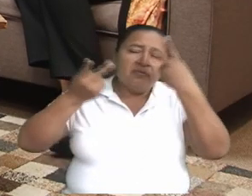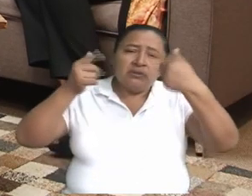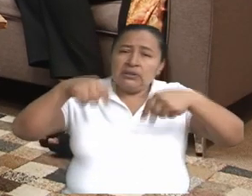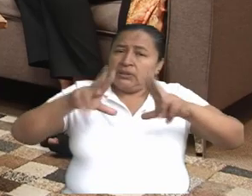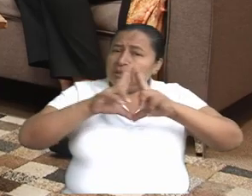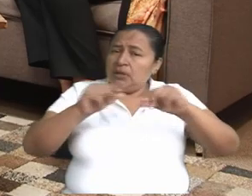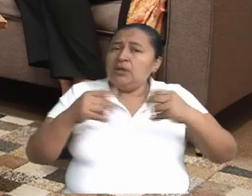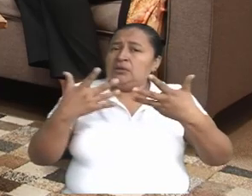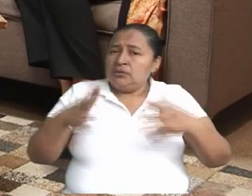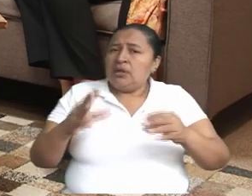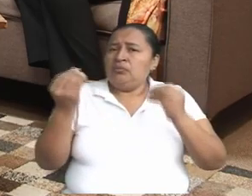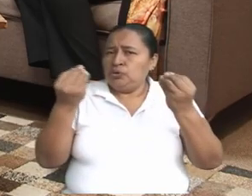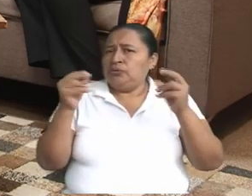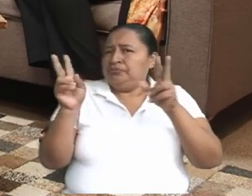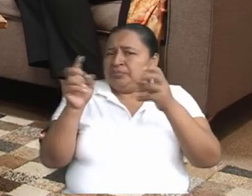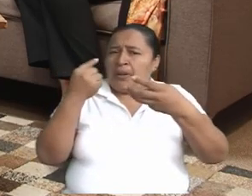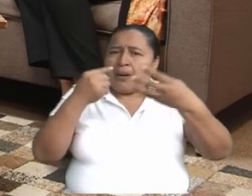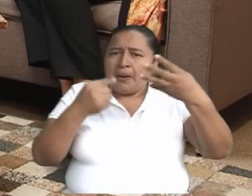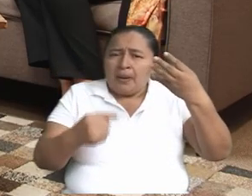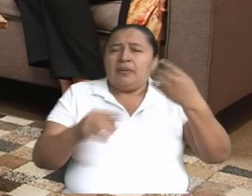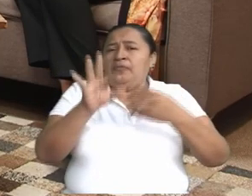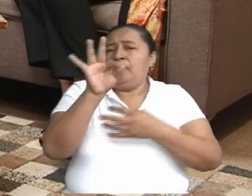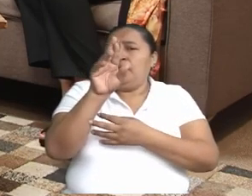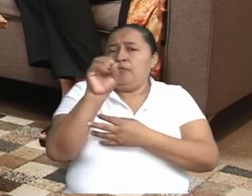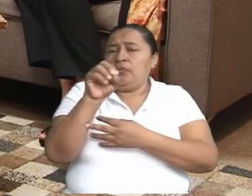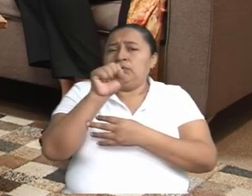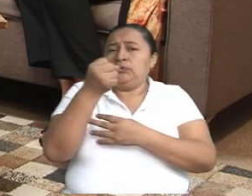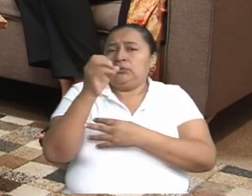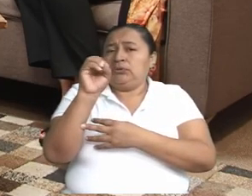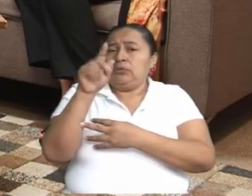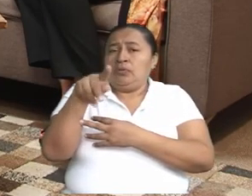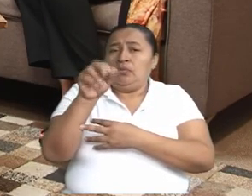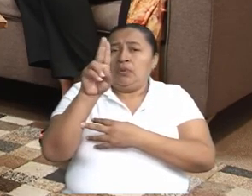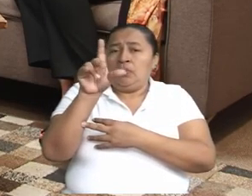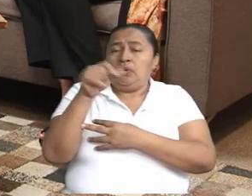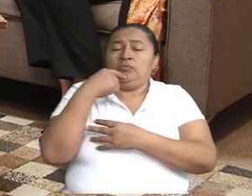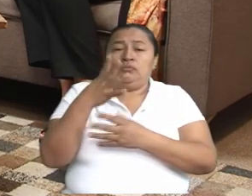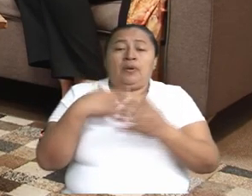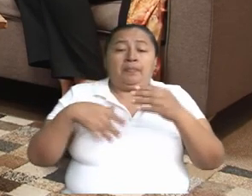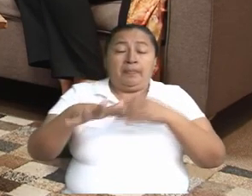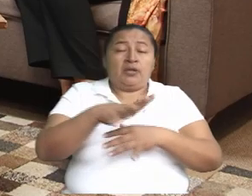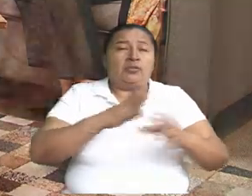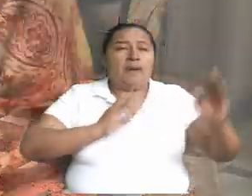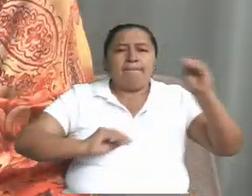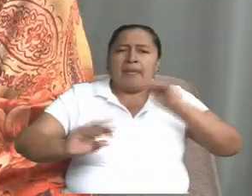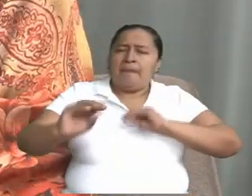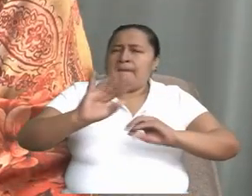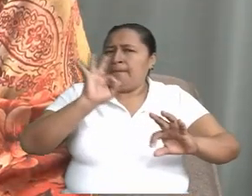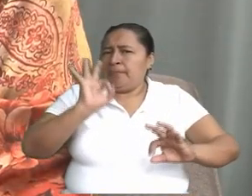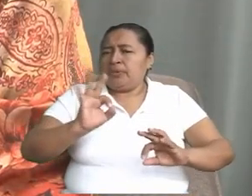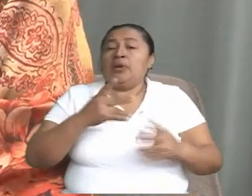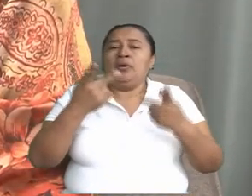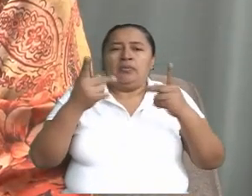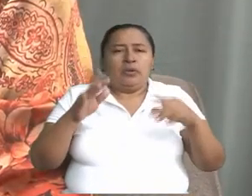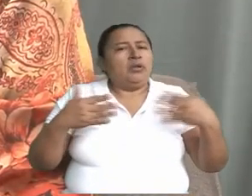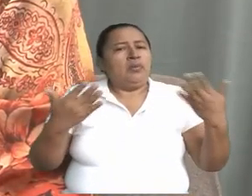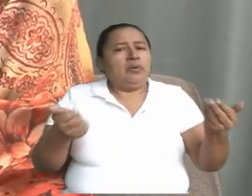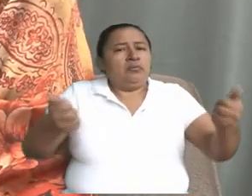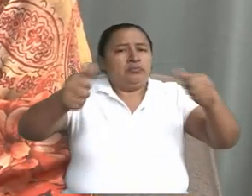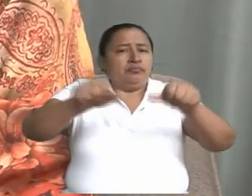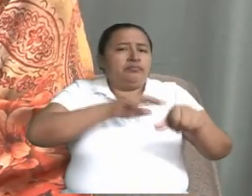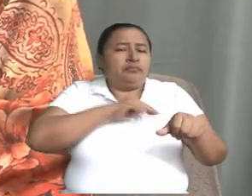ya muchos temas conversados, el Foro de Sao Paulo, uno de los espacios más ricos de América Latina para debatir, pero también para llegar a consensos y en